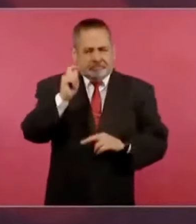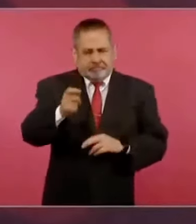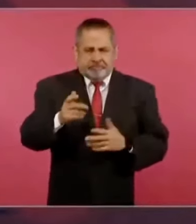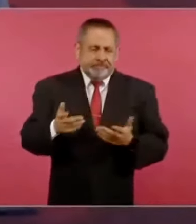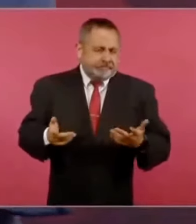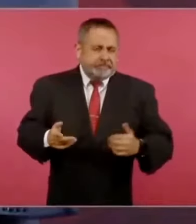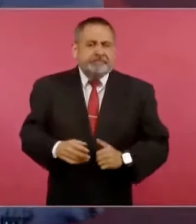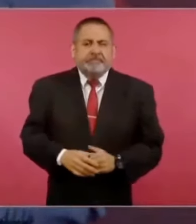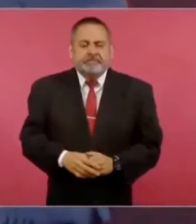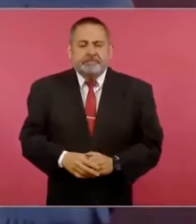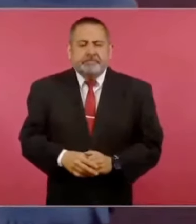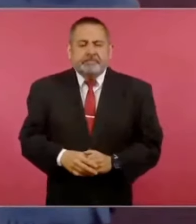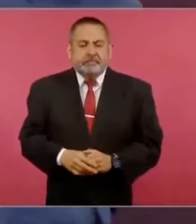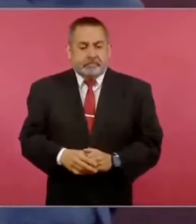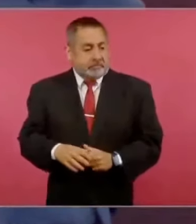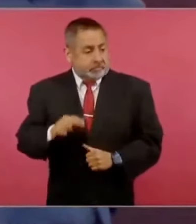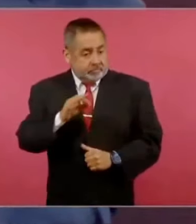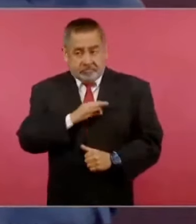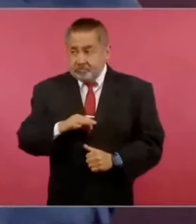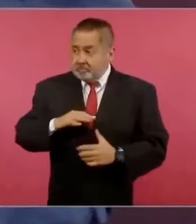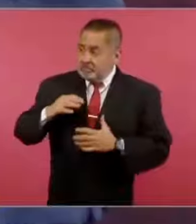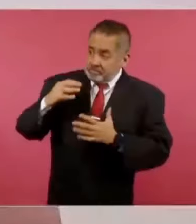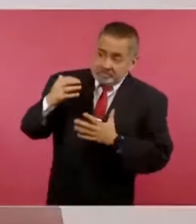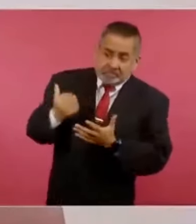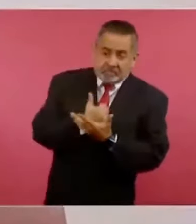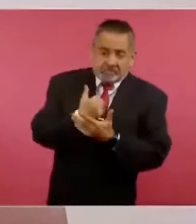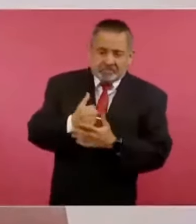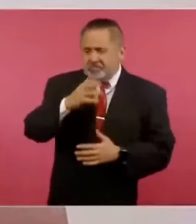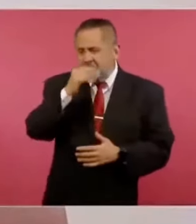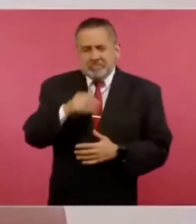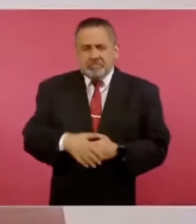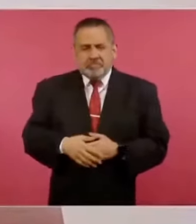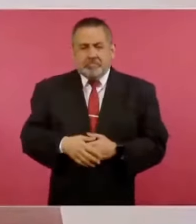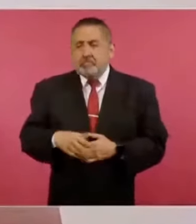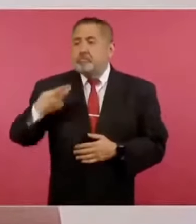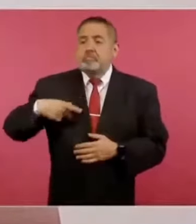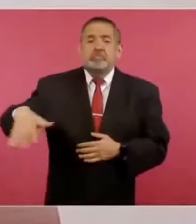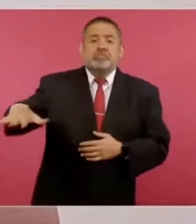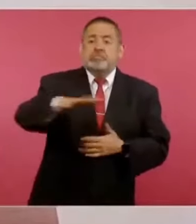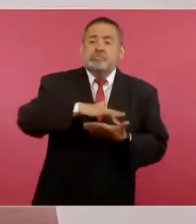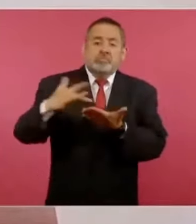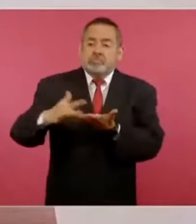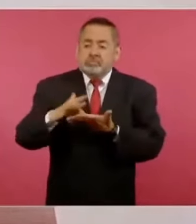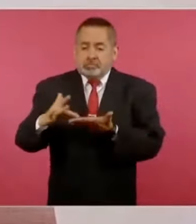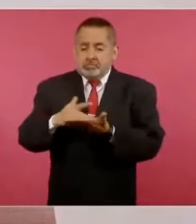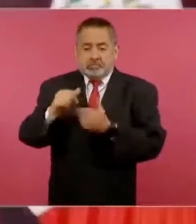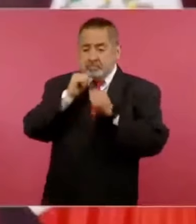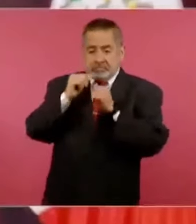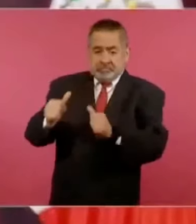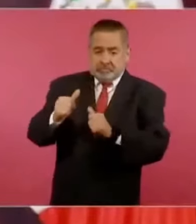puede triunfar sin el apoyo del pueblo.